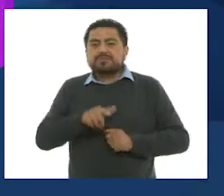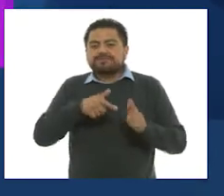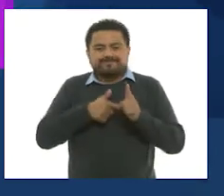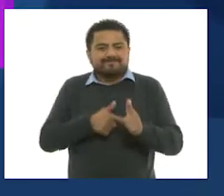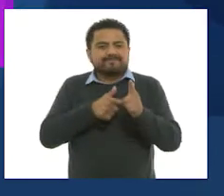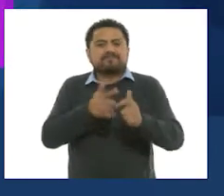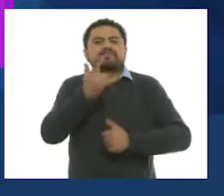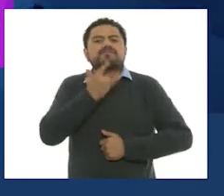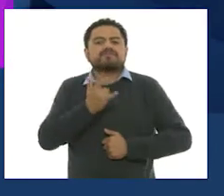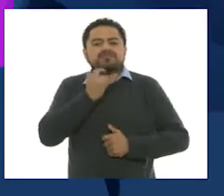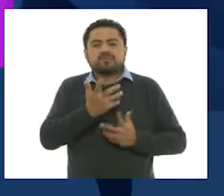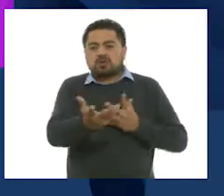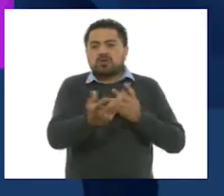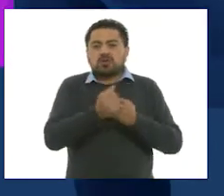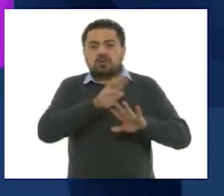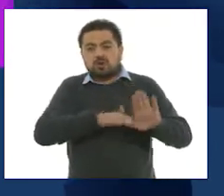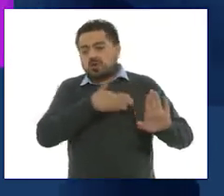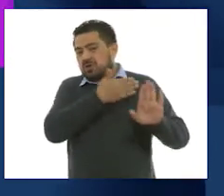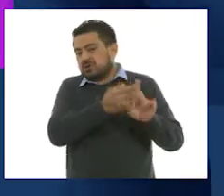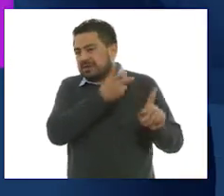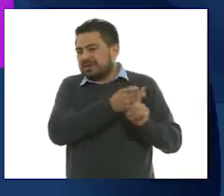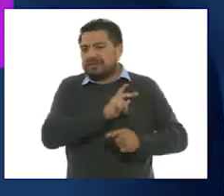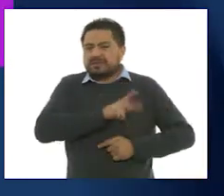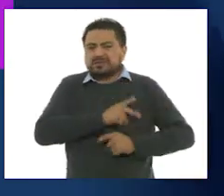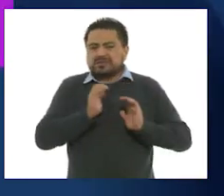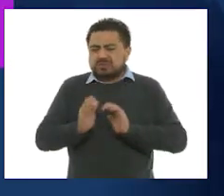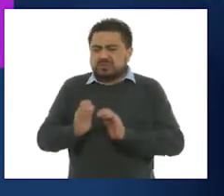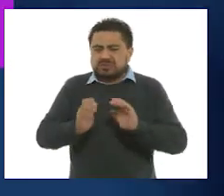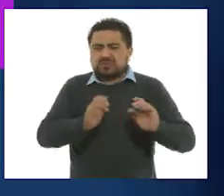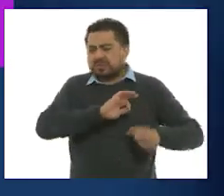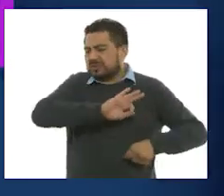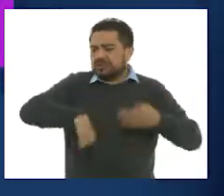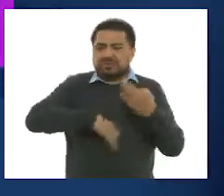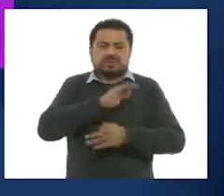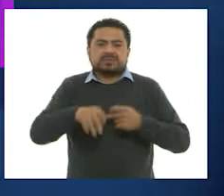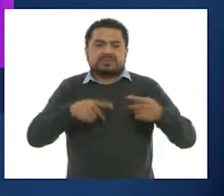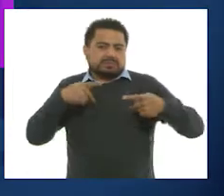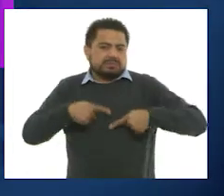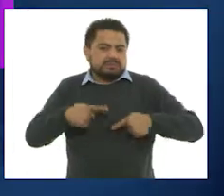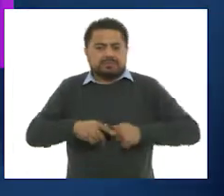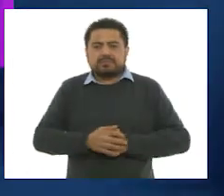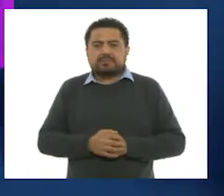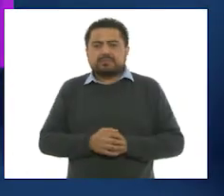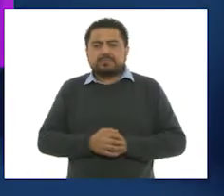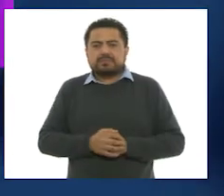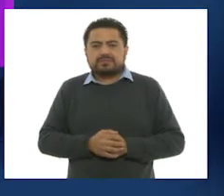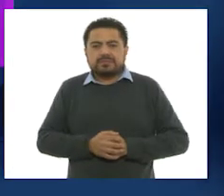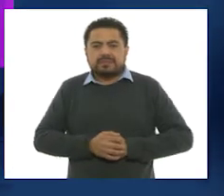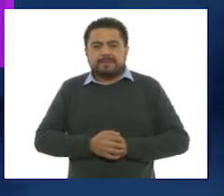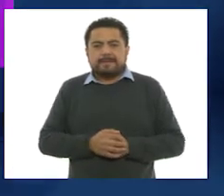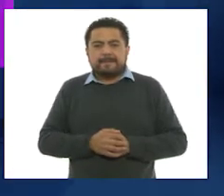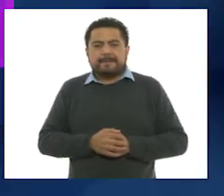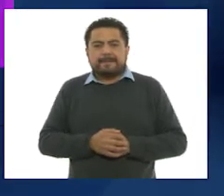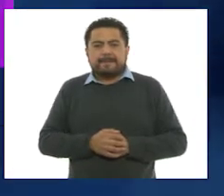Sigamos luchando juntos contra este virus, cuidándonos los unos a los otros.